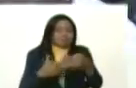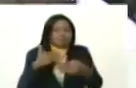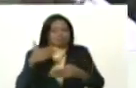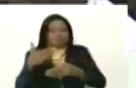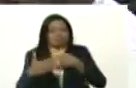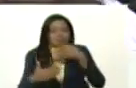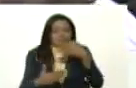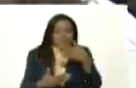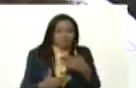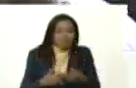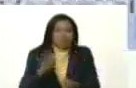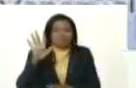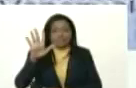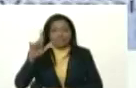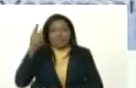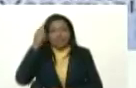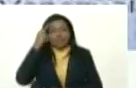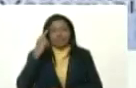5 días? Sí. ¿No te...